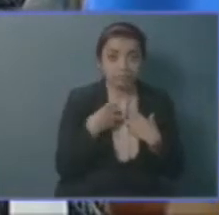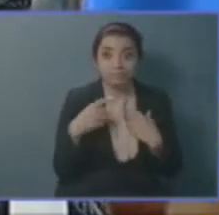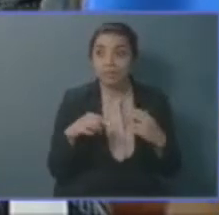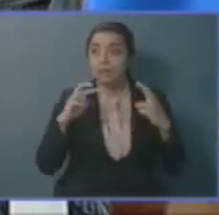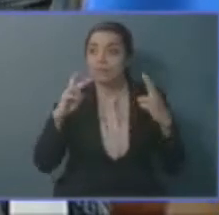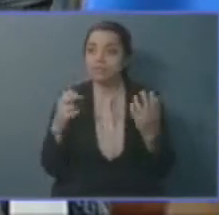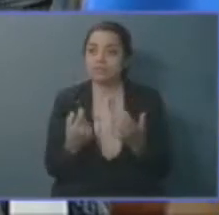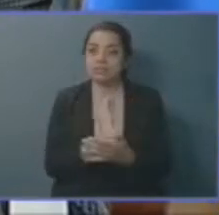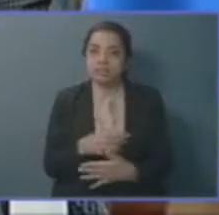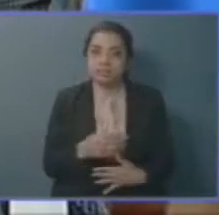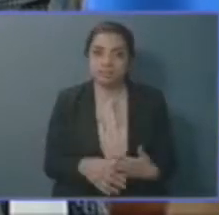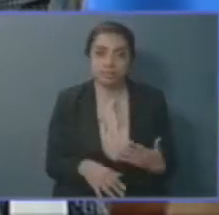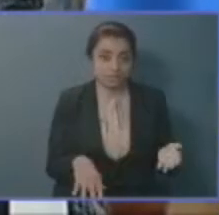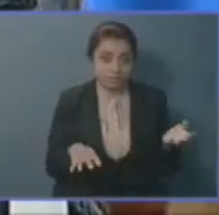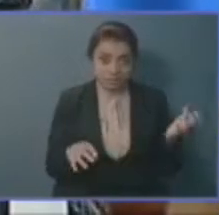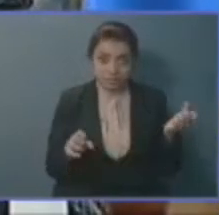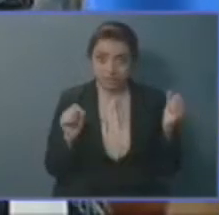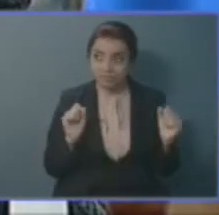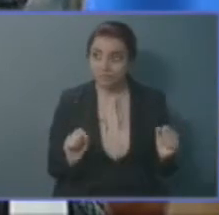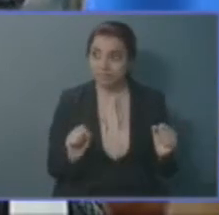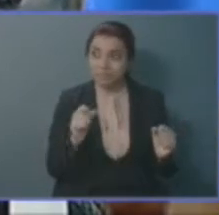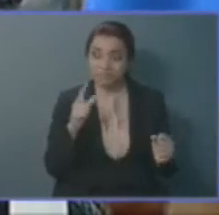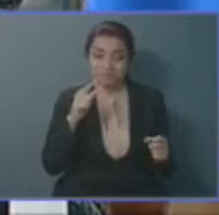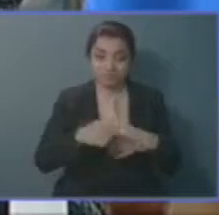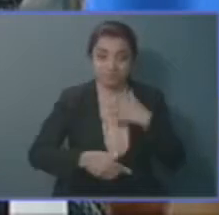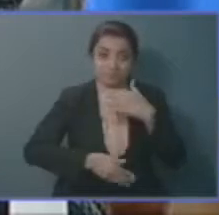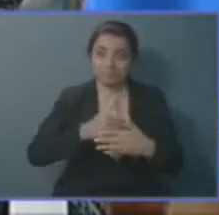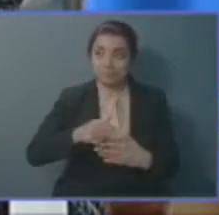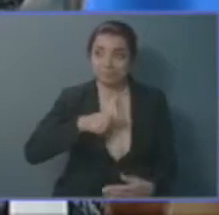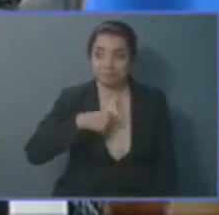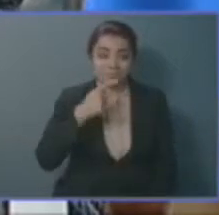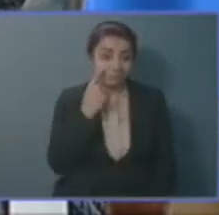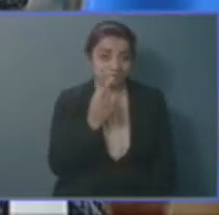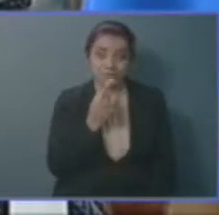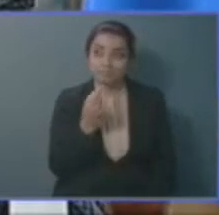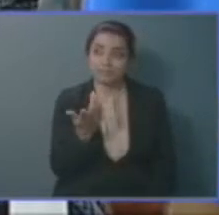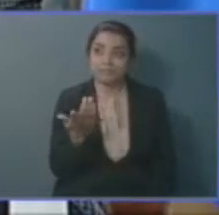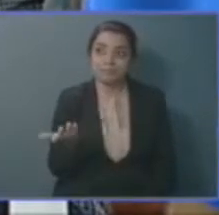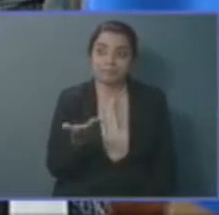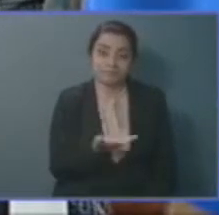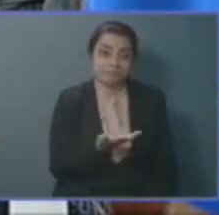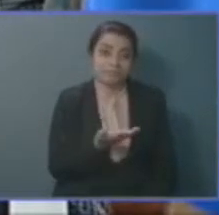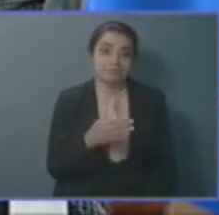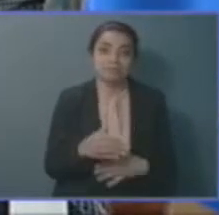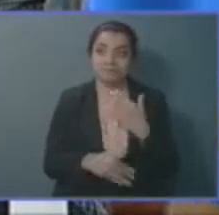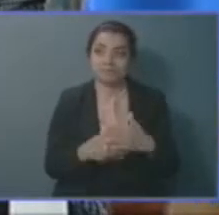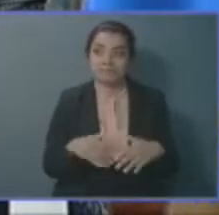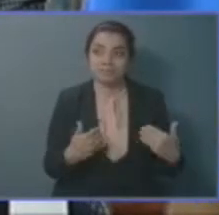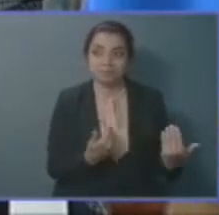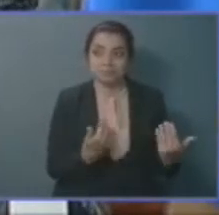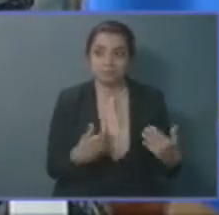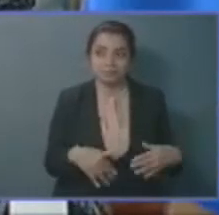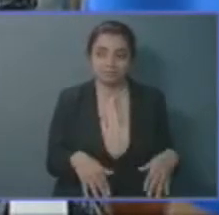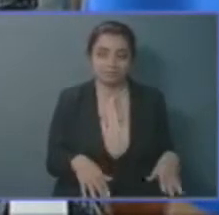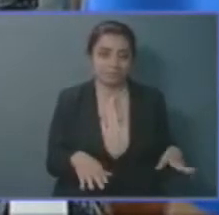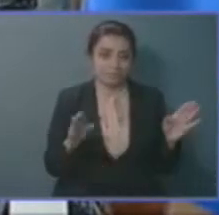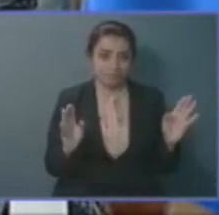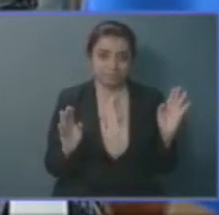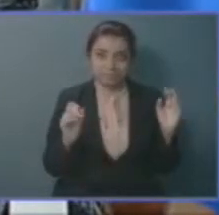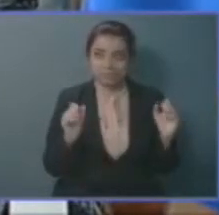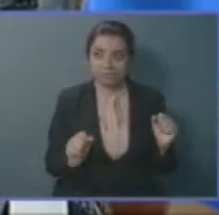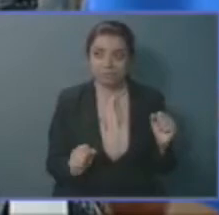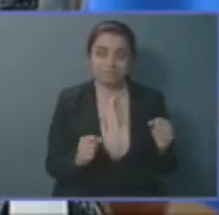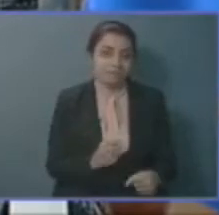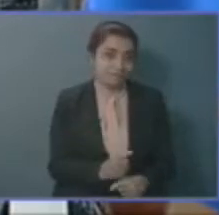que tenían que ver con estabilidad laboral, con suspensión de plazos, con una serie de